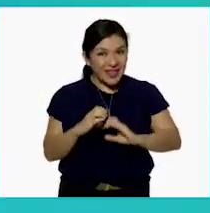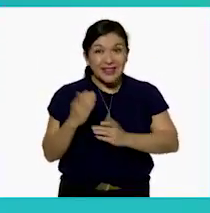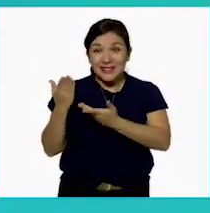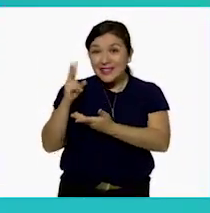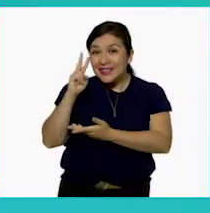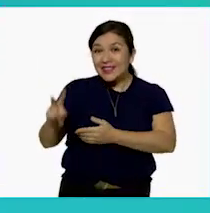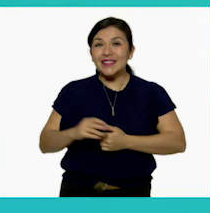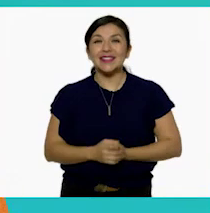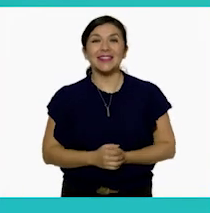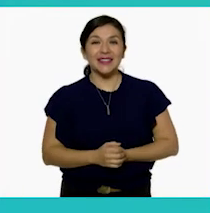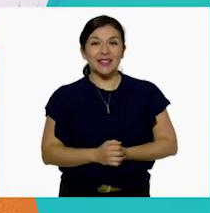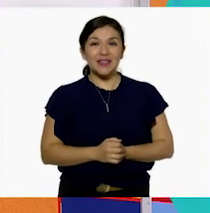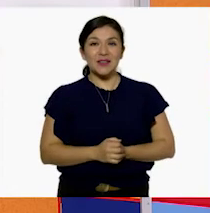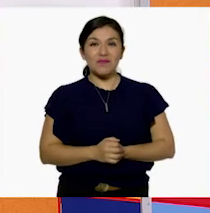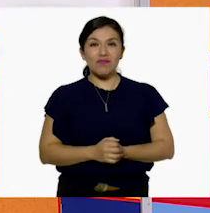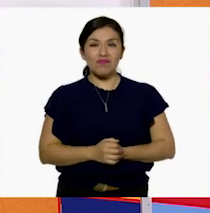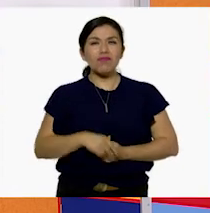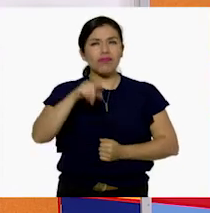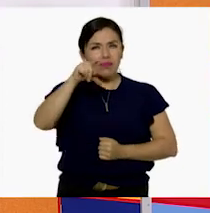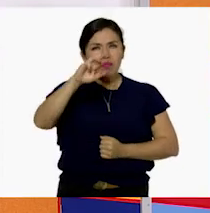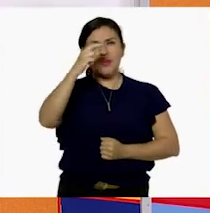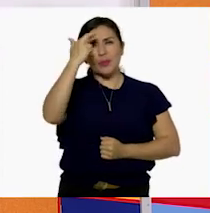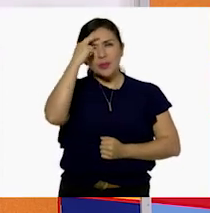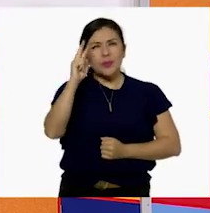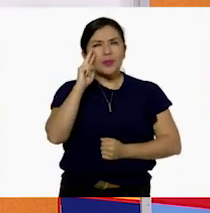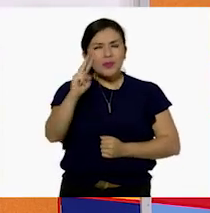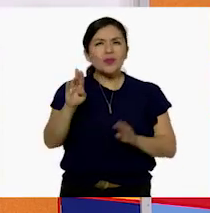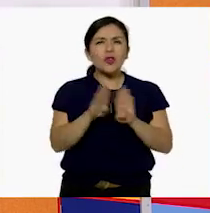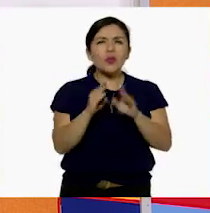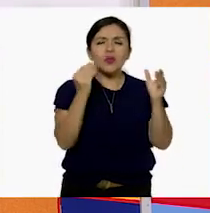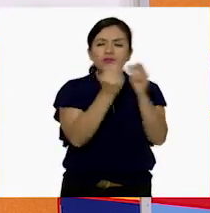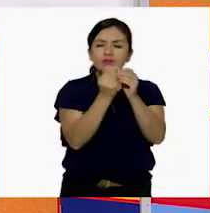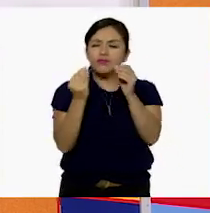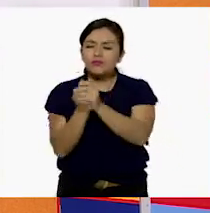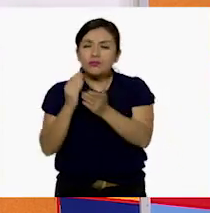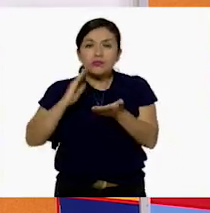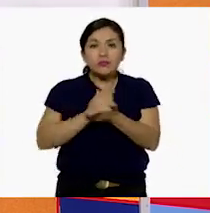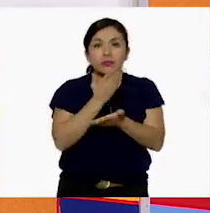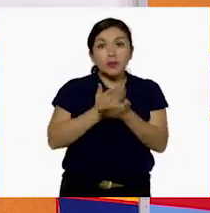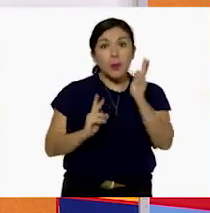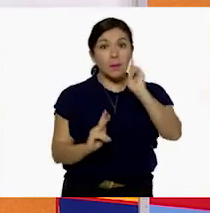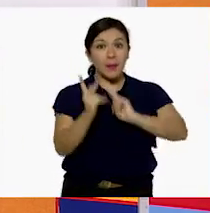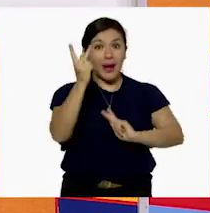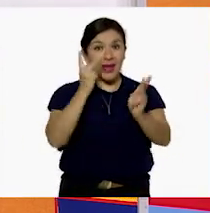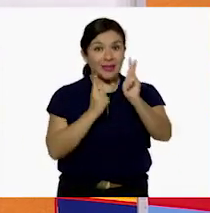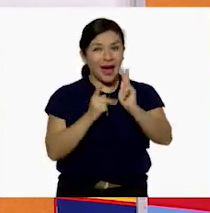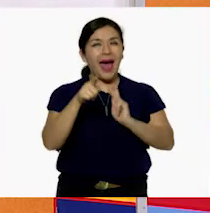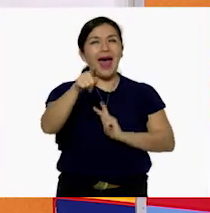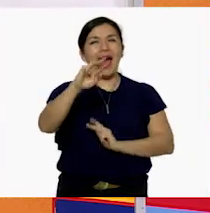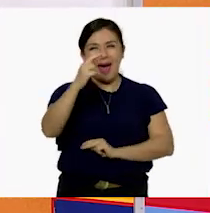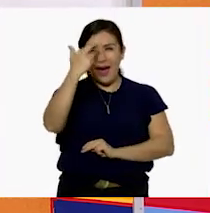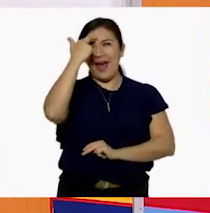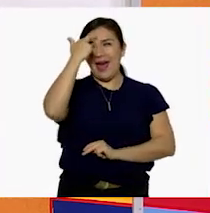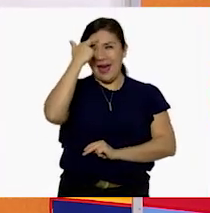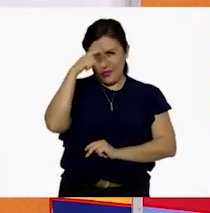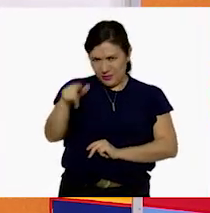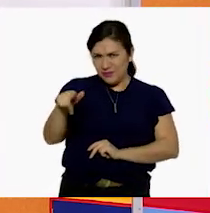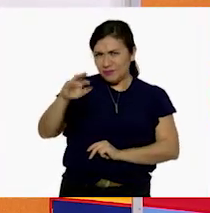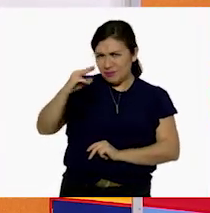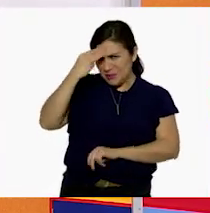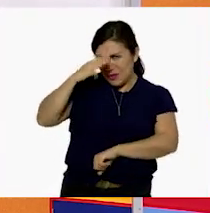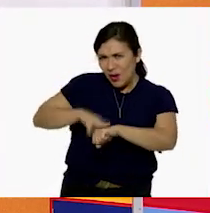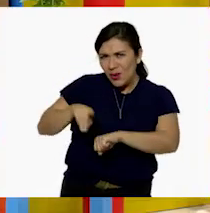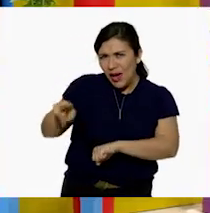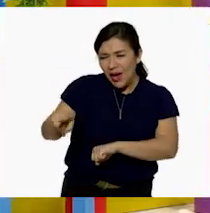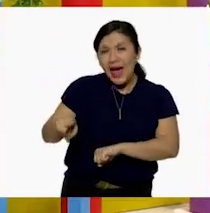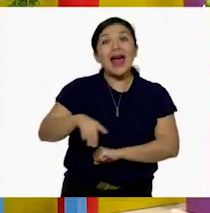verlo! ¿Recuerdan cuando hablamos de la clasificación de las plantas? ¡Ay! Seguramente ya lo están recordando. ¿Tú, Pepe, ya te estás acordando